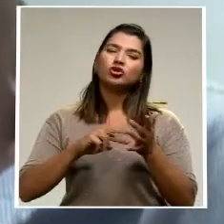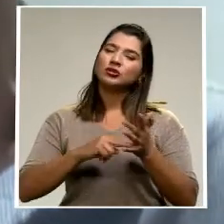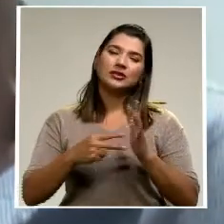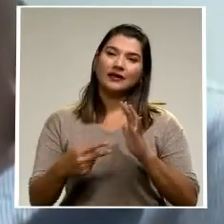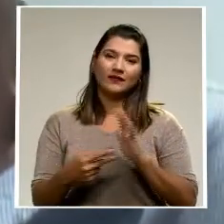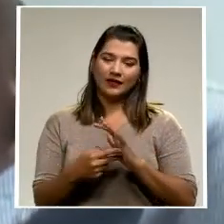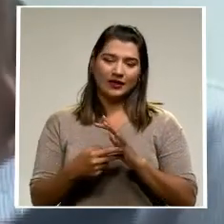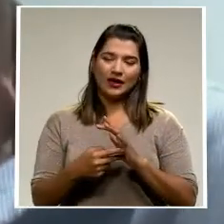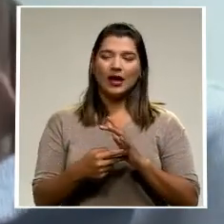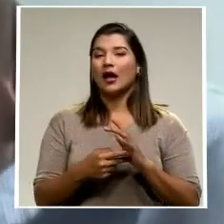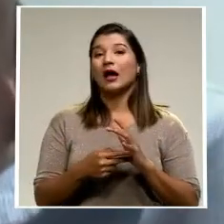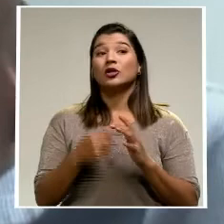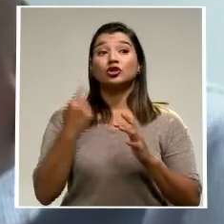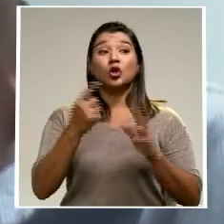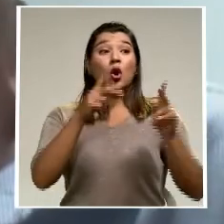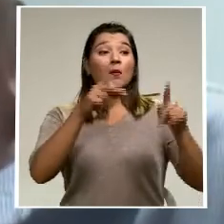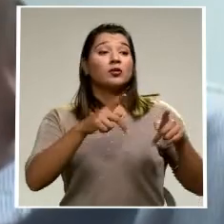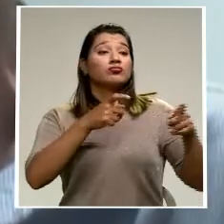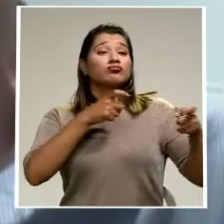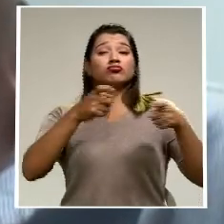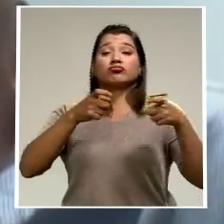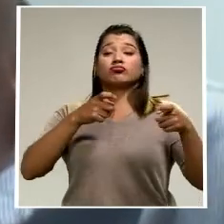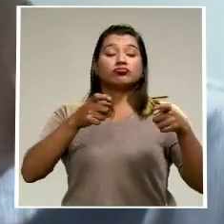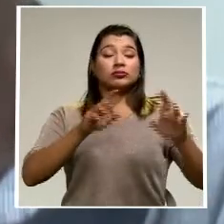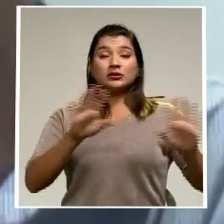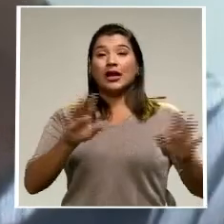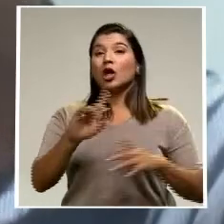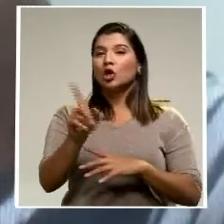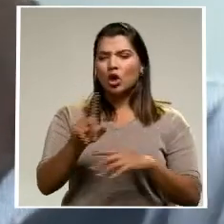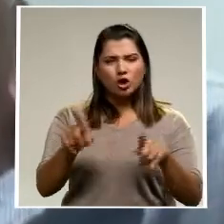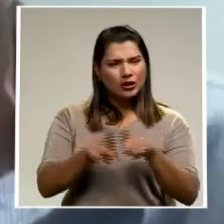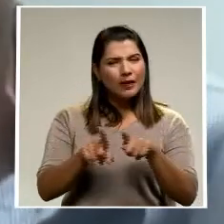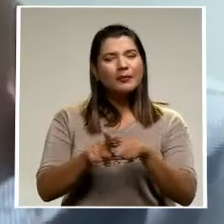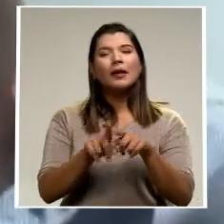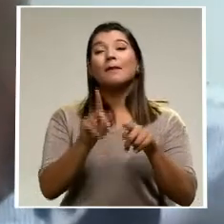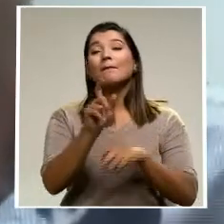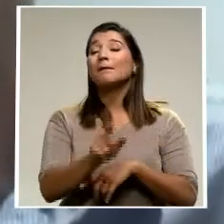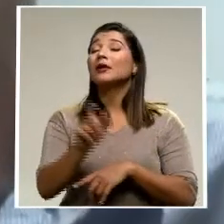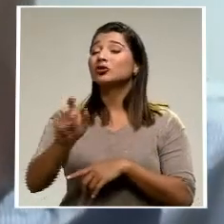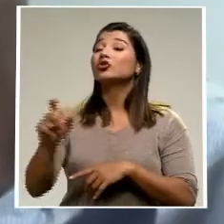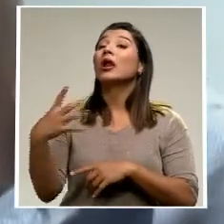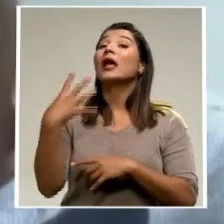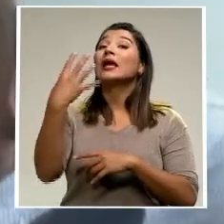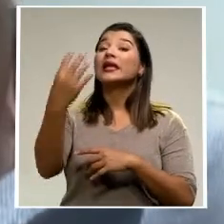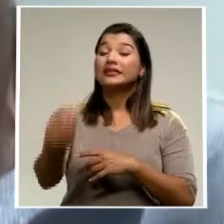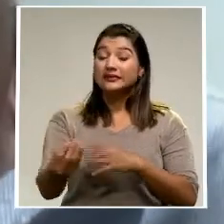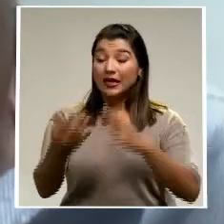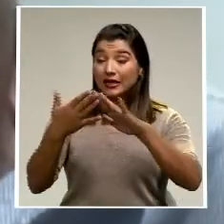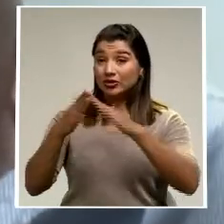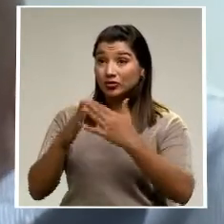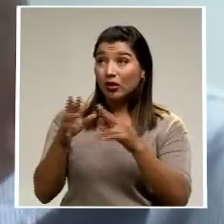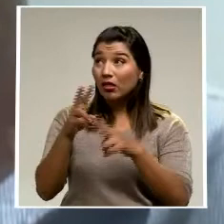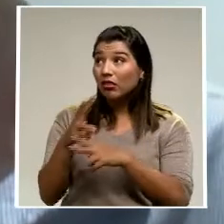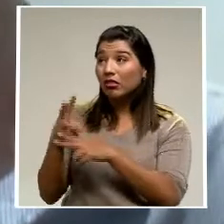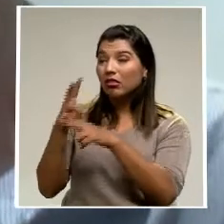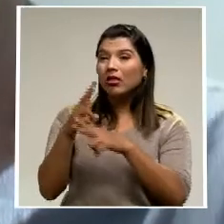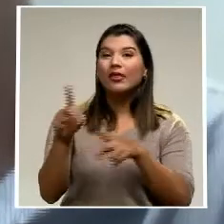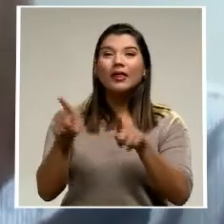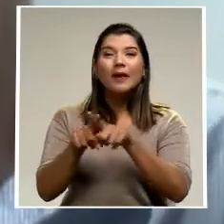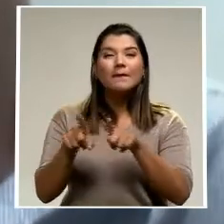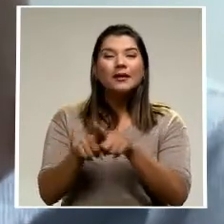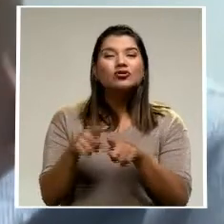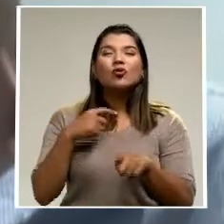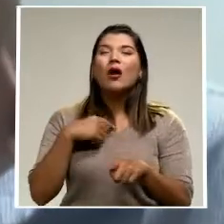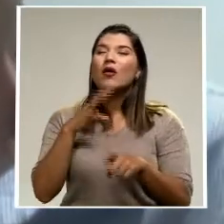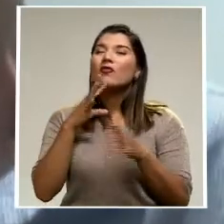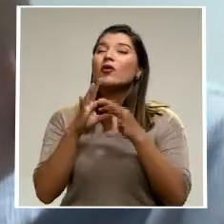la que está gobernando, sino que me refiero a la que está también reinando, como diría un autor, Nikos Poulantzas. Me refiero también al sector empresarial,